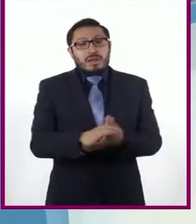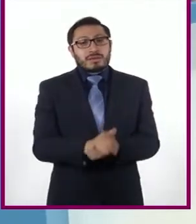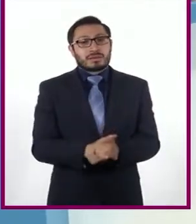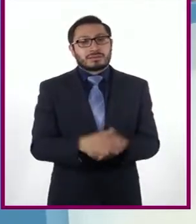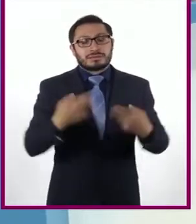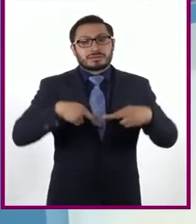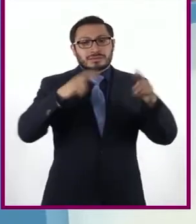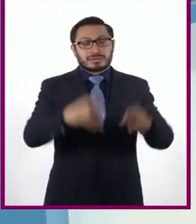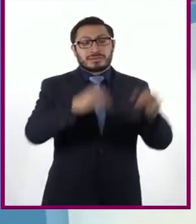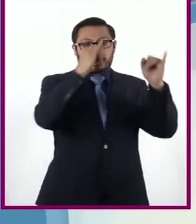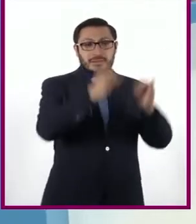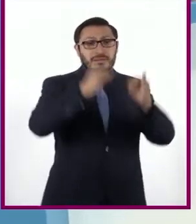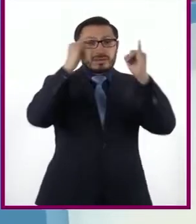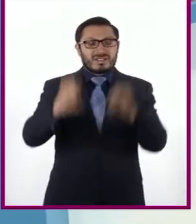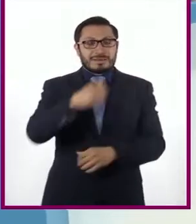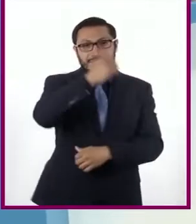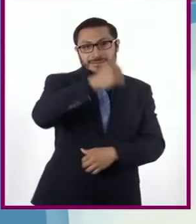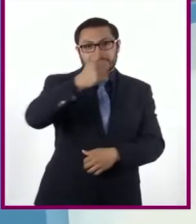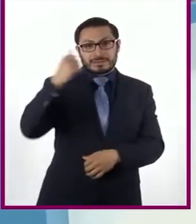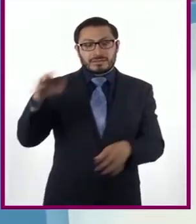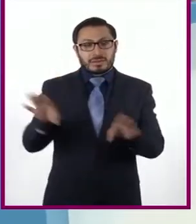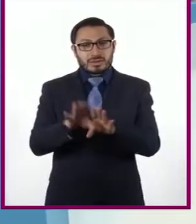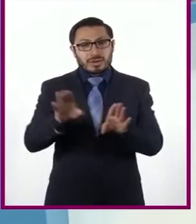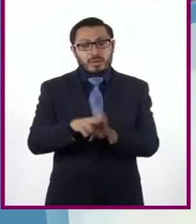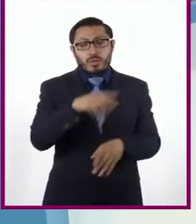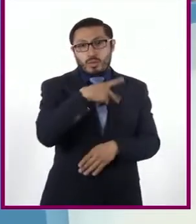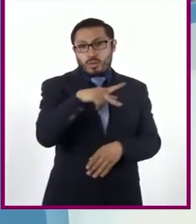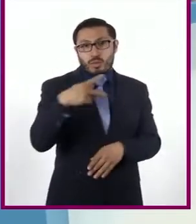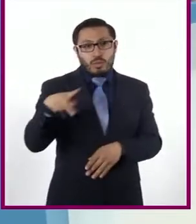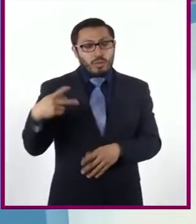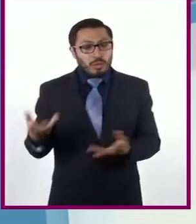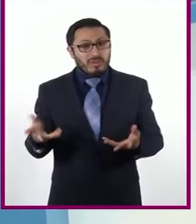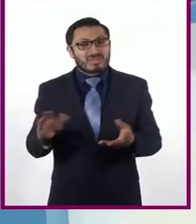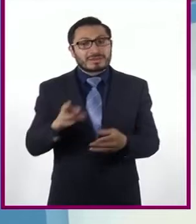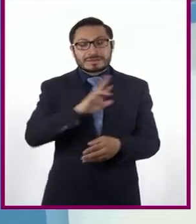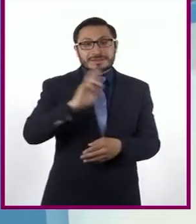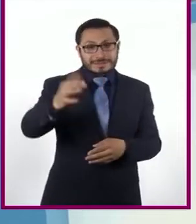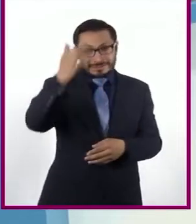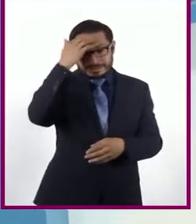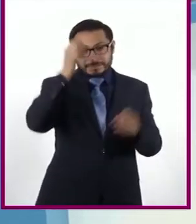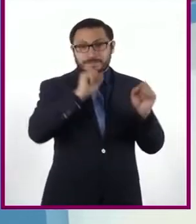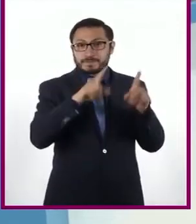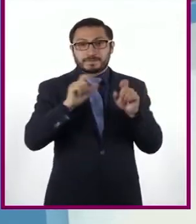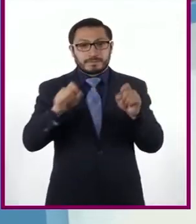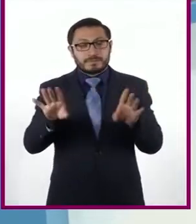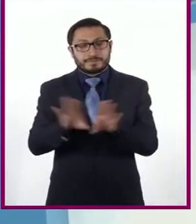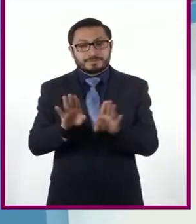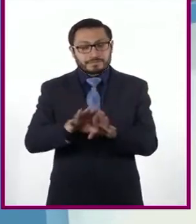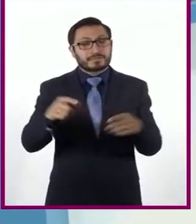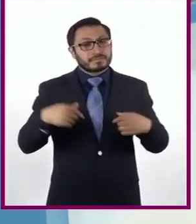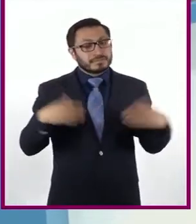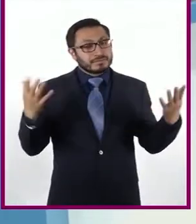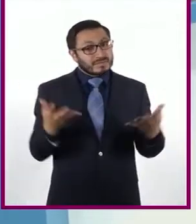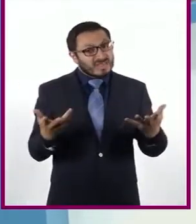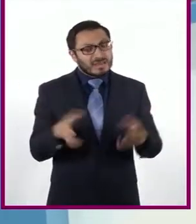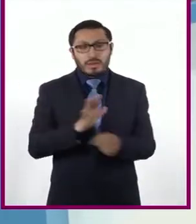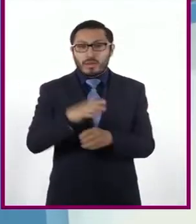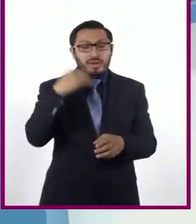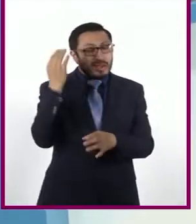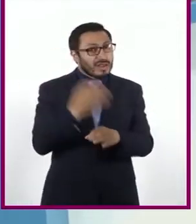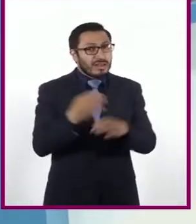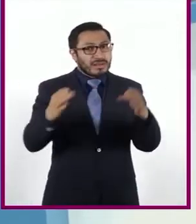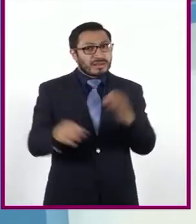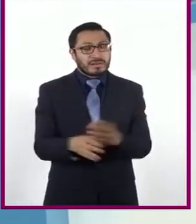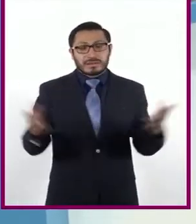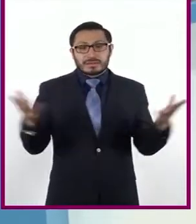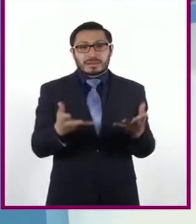personalidad y que cada uno considere como propio y se reconozca a sí mismo como autor de cualquier cosa